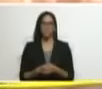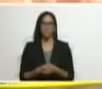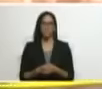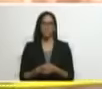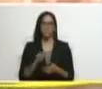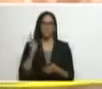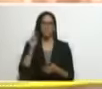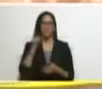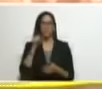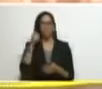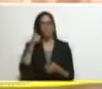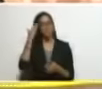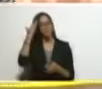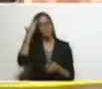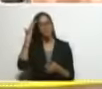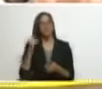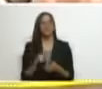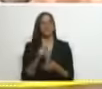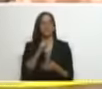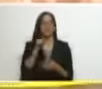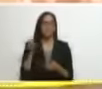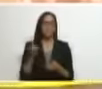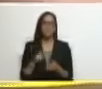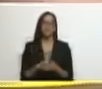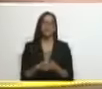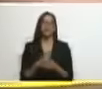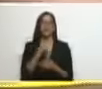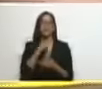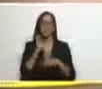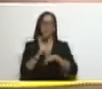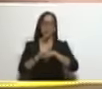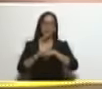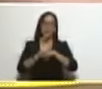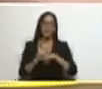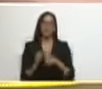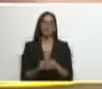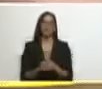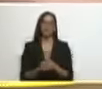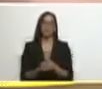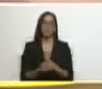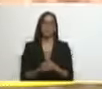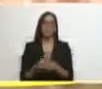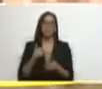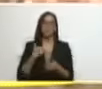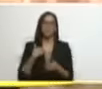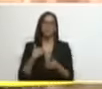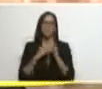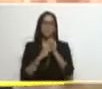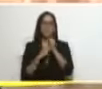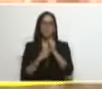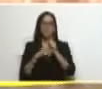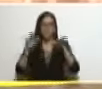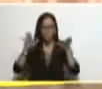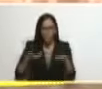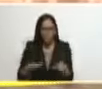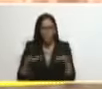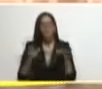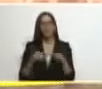usted bien lo sabe, ustedes pastores evangélicos, sacerdotes católicos, líderes musulmanes, judíos